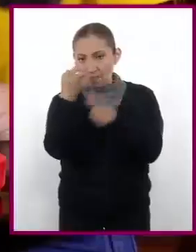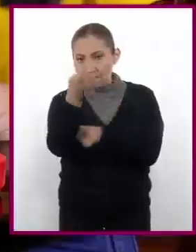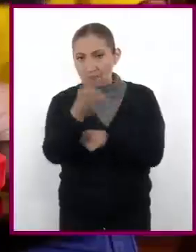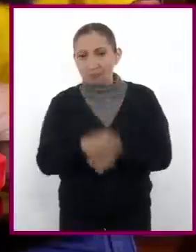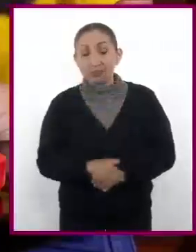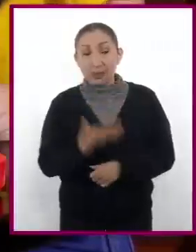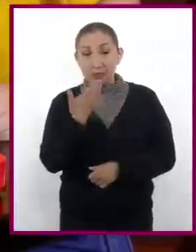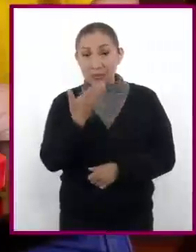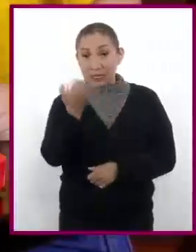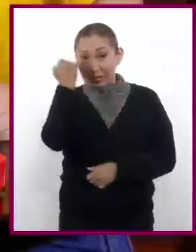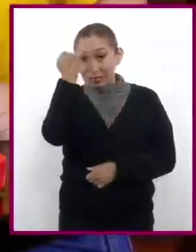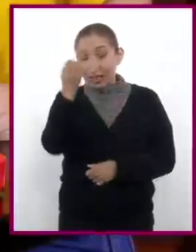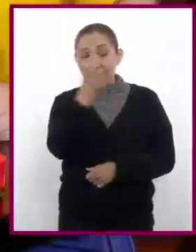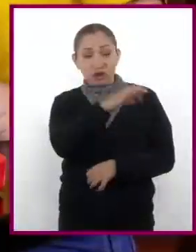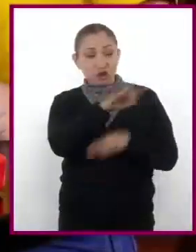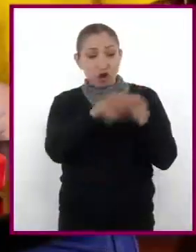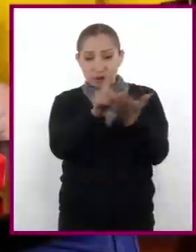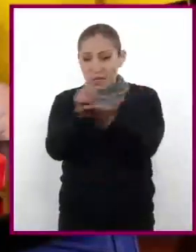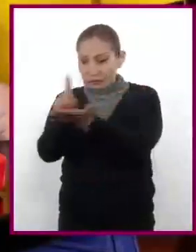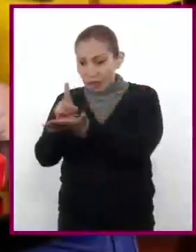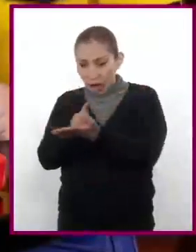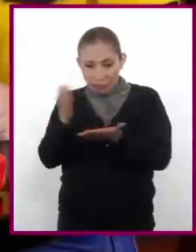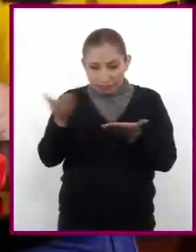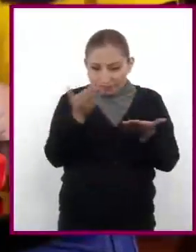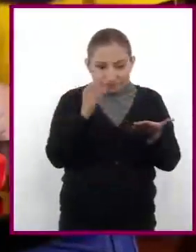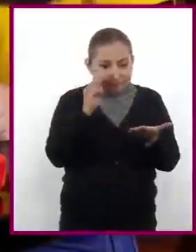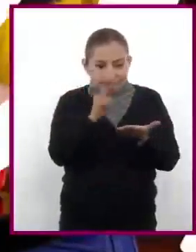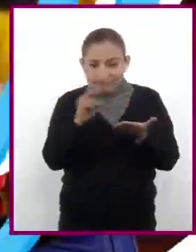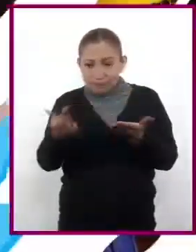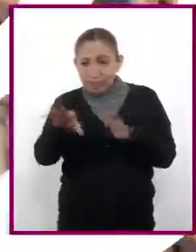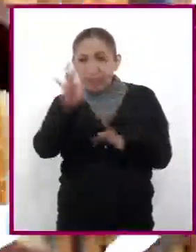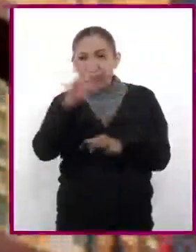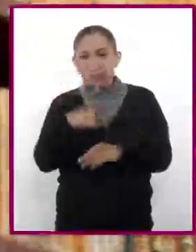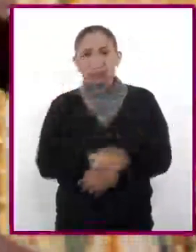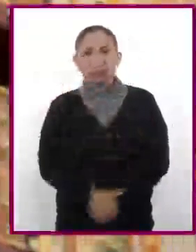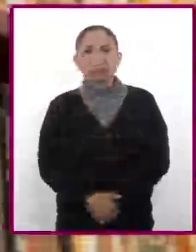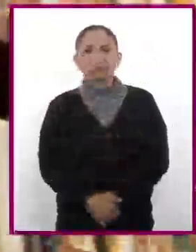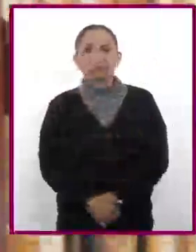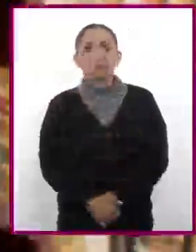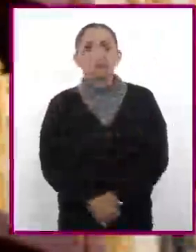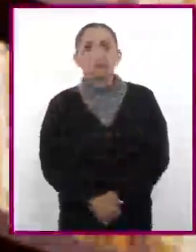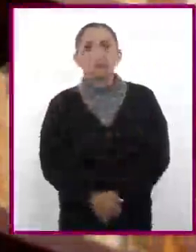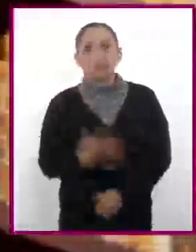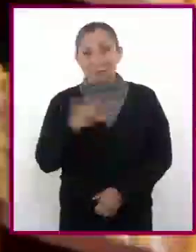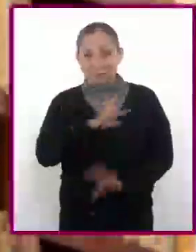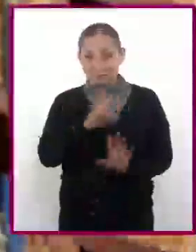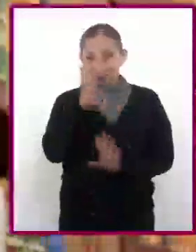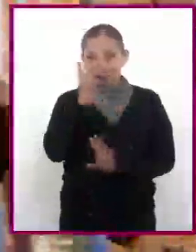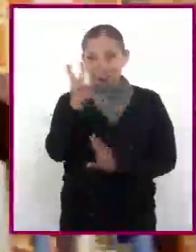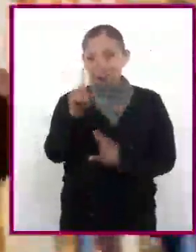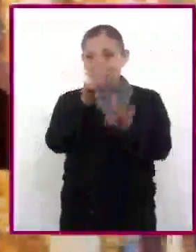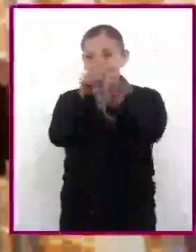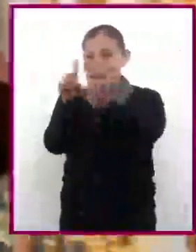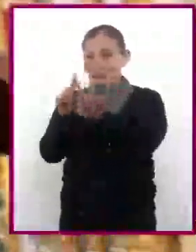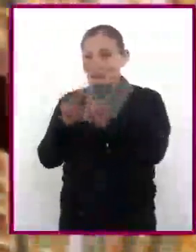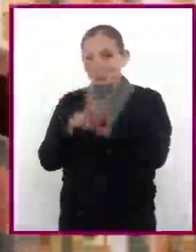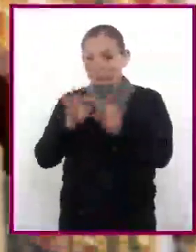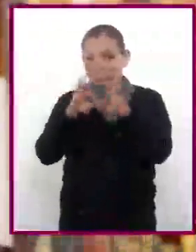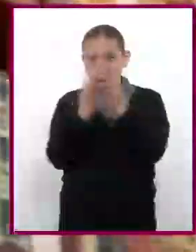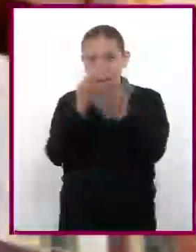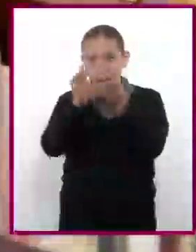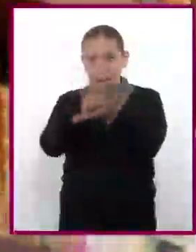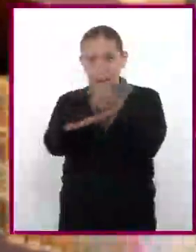cuenta. Fue buena idea consultar todos estos diccionarios. Claro, y además, ¿sabes por qué? Como hemos visto, los diferentes tipos